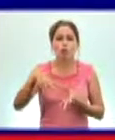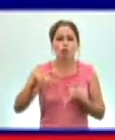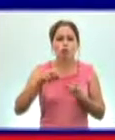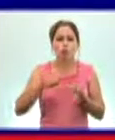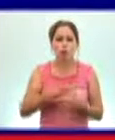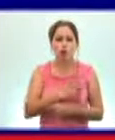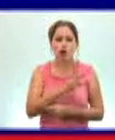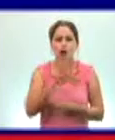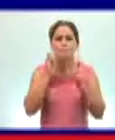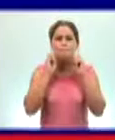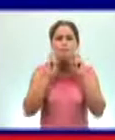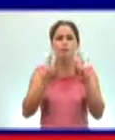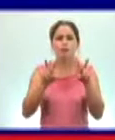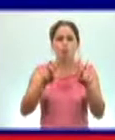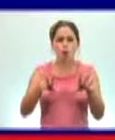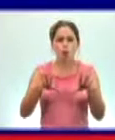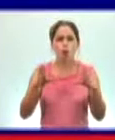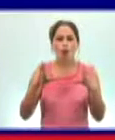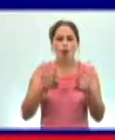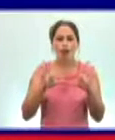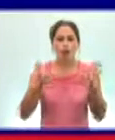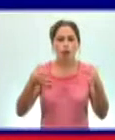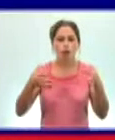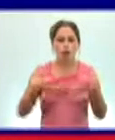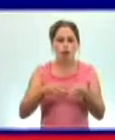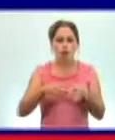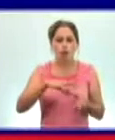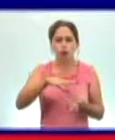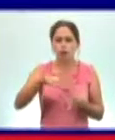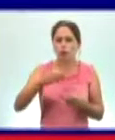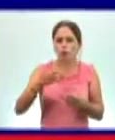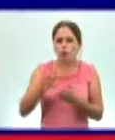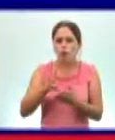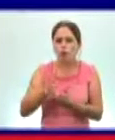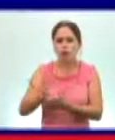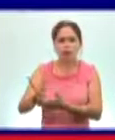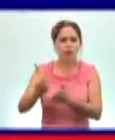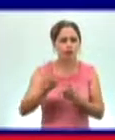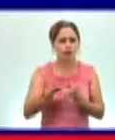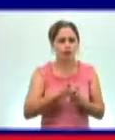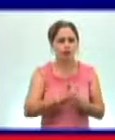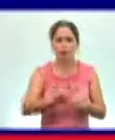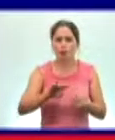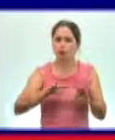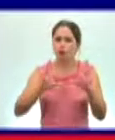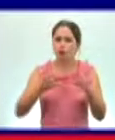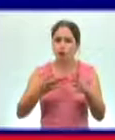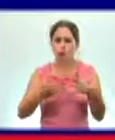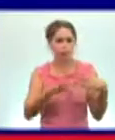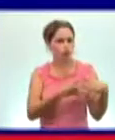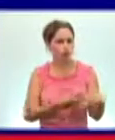vivió, del mundo colonial, de su vida por Europa, de América, de Estados Unidos, por toda